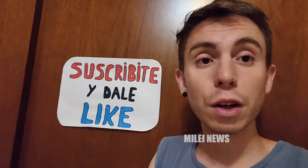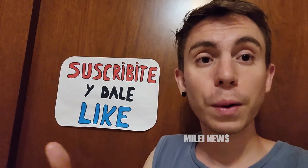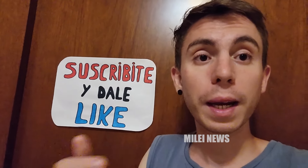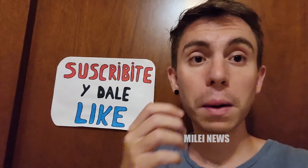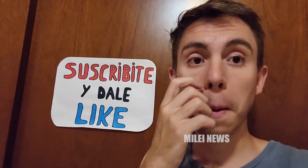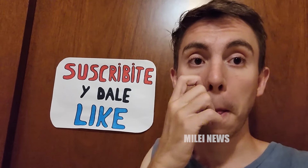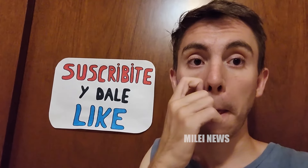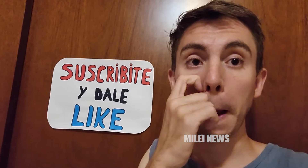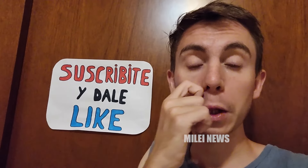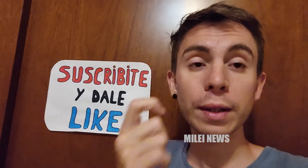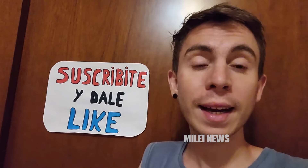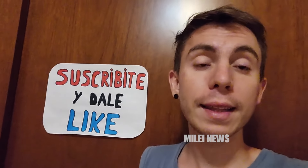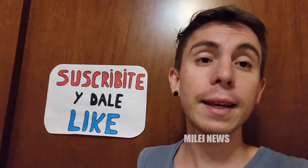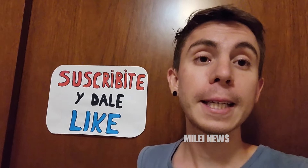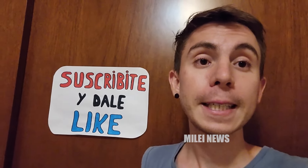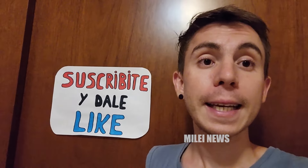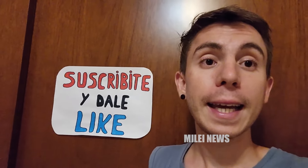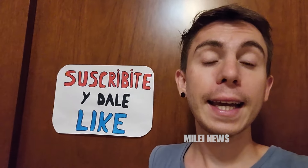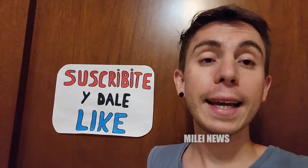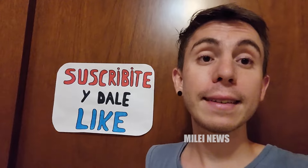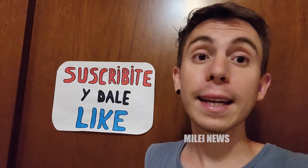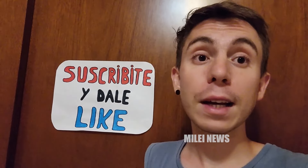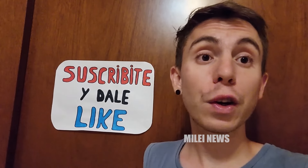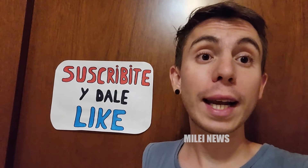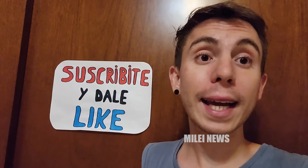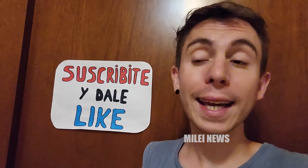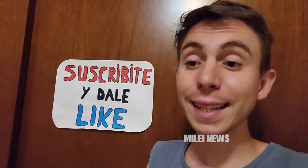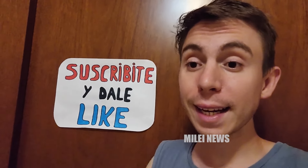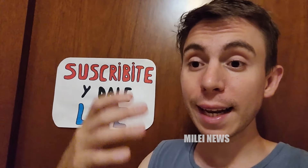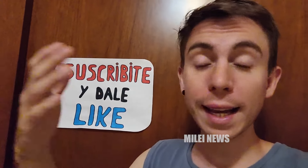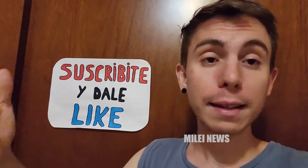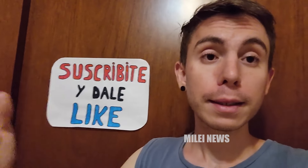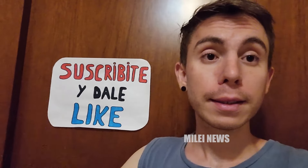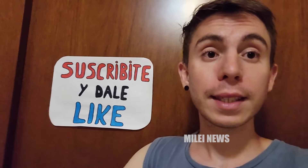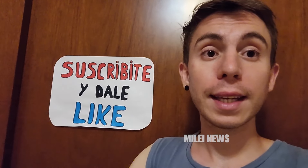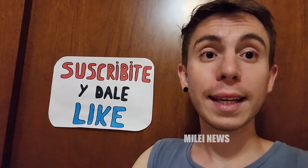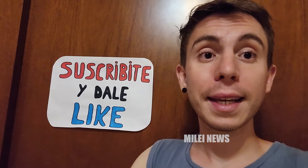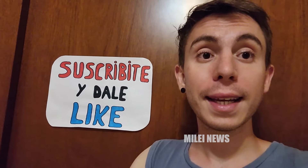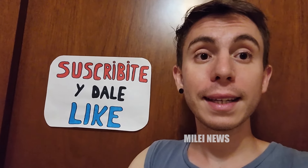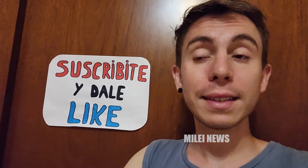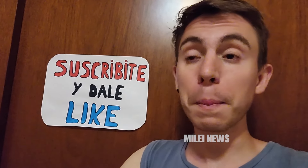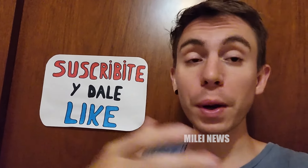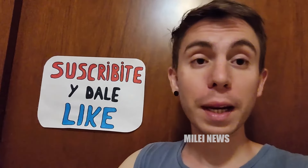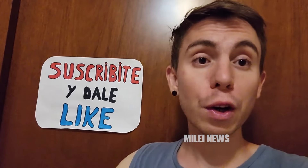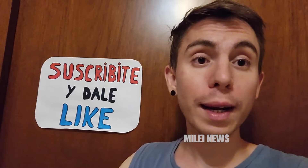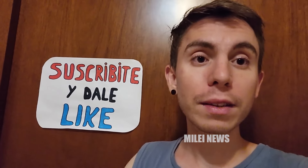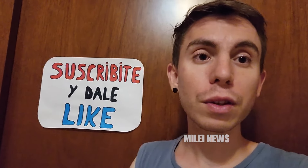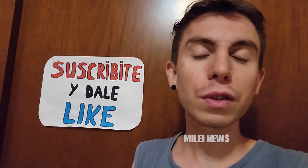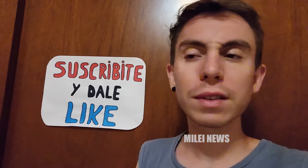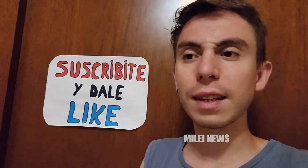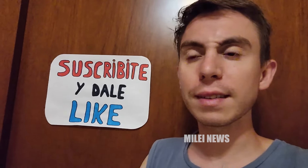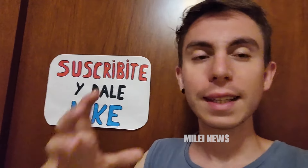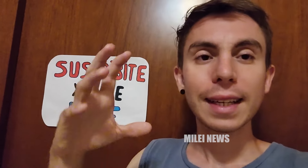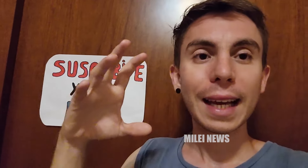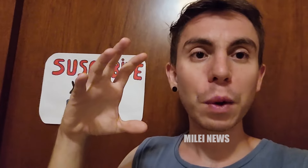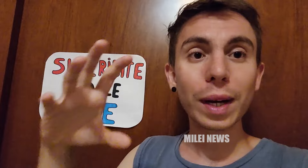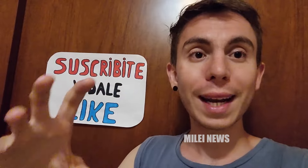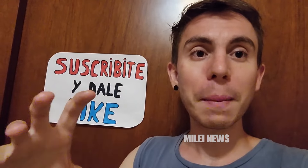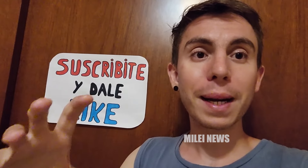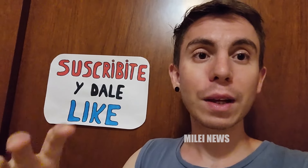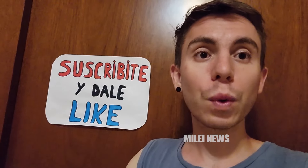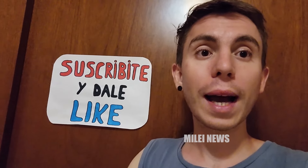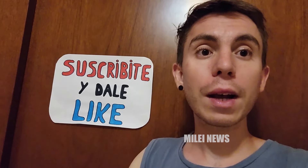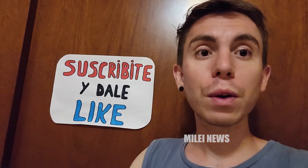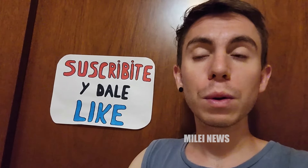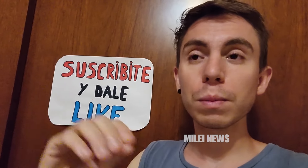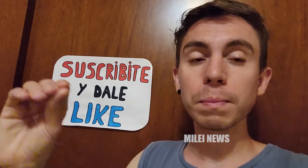el anterior gobierno y toda esta gente Eh Así que nada ojalá que esta ley se se apruebe en el congreso no sé si una ley